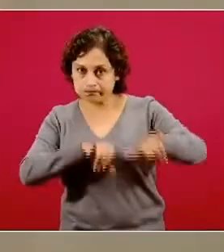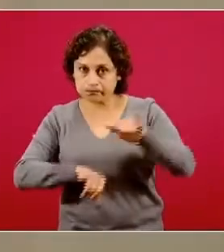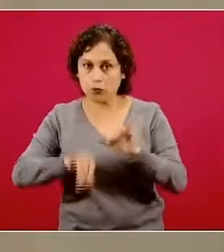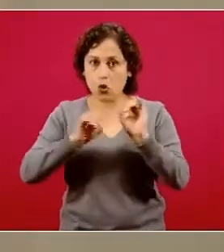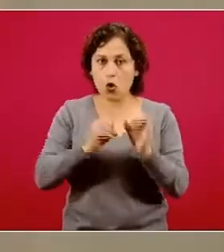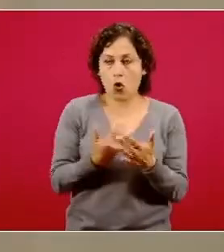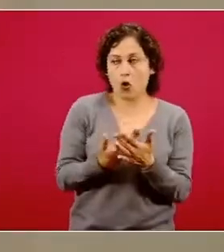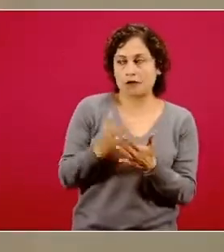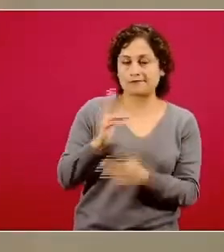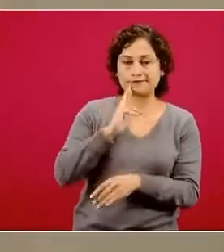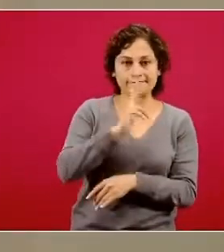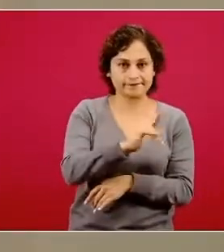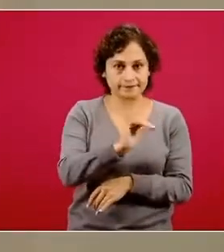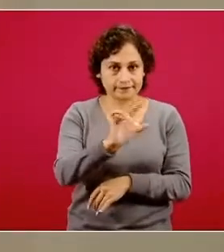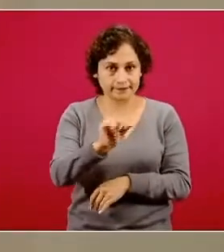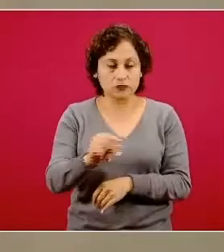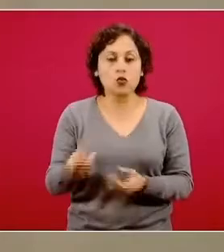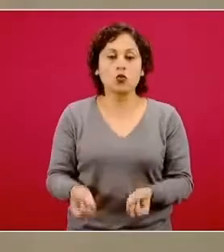un resultado, tenemos